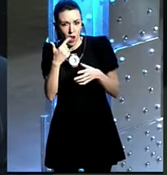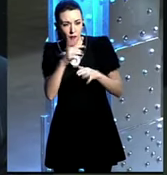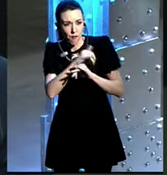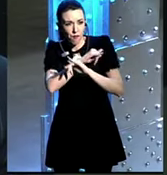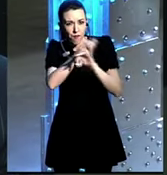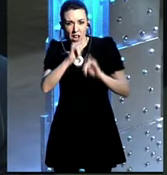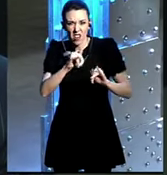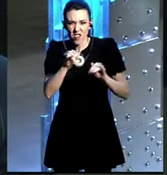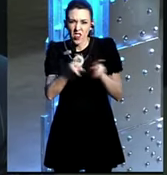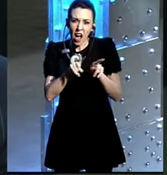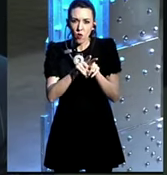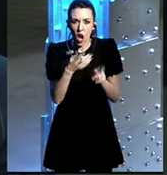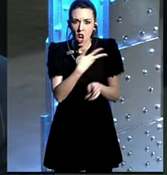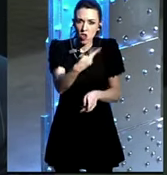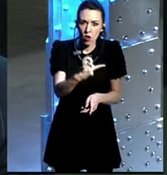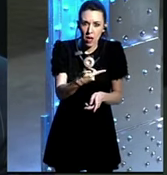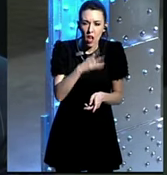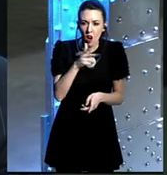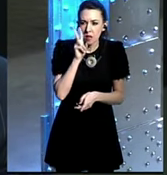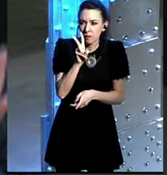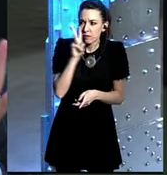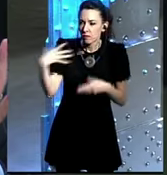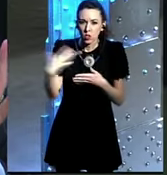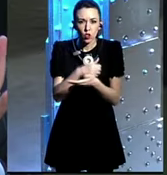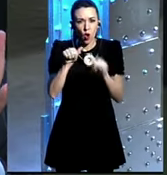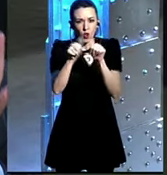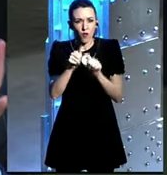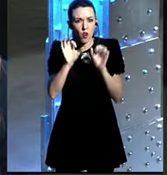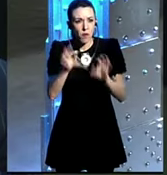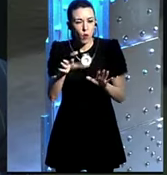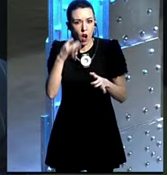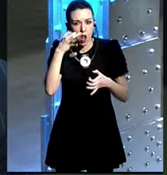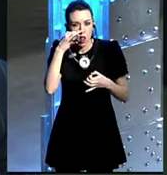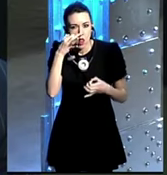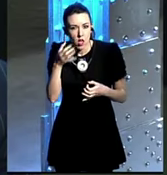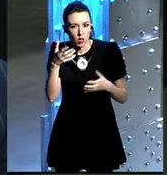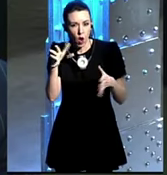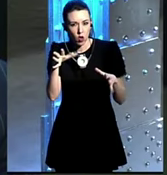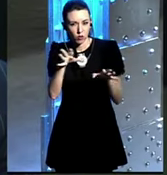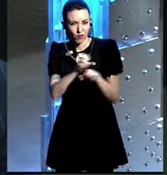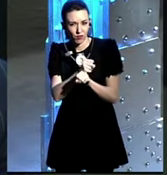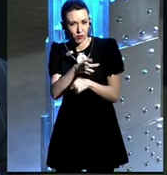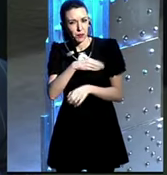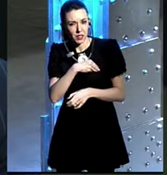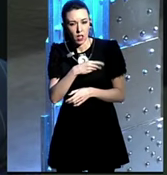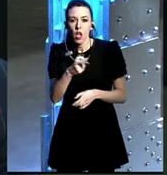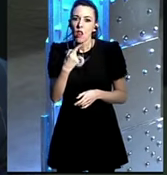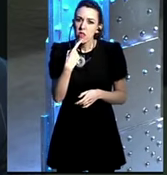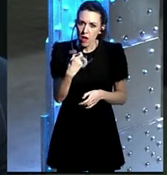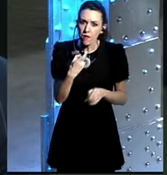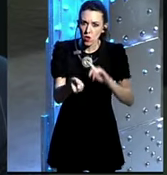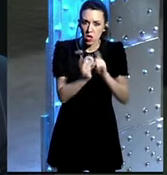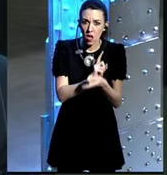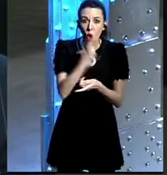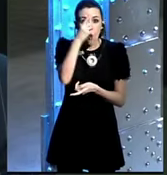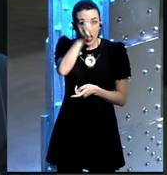felicidad te ha sido robado y ahora lo ves todo de forma real, de forma gris. Es muy difícil cambiar eso. Una de las personas